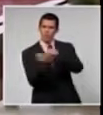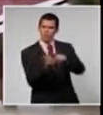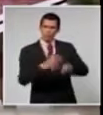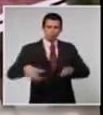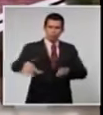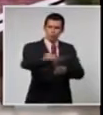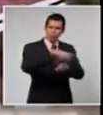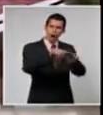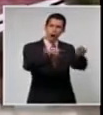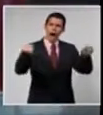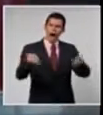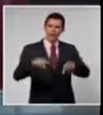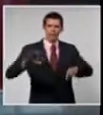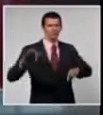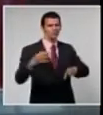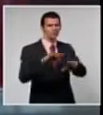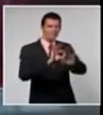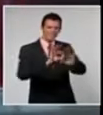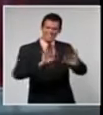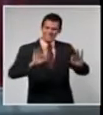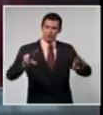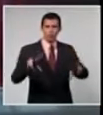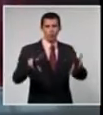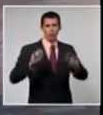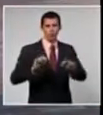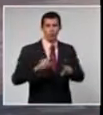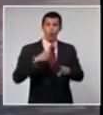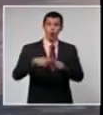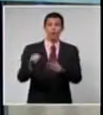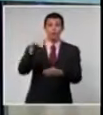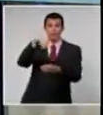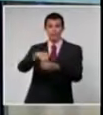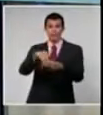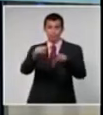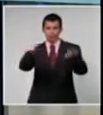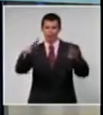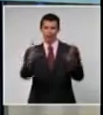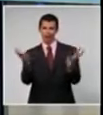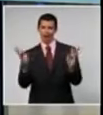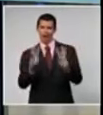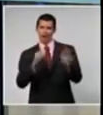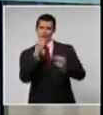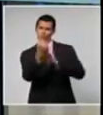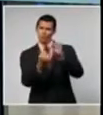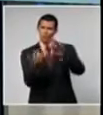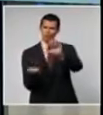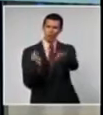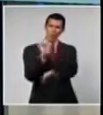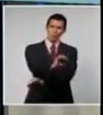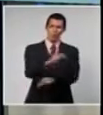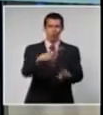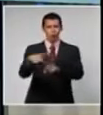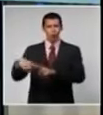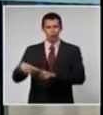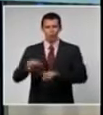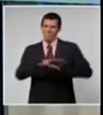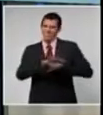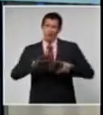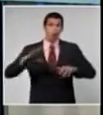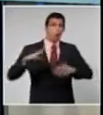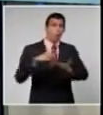los deportes de combate, ubicadas en el interior del gimnasio. Según las imágenes, aún quedan detalles por